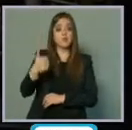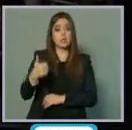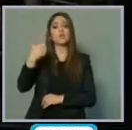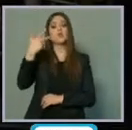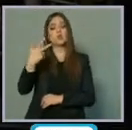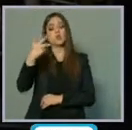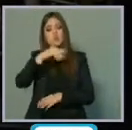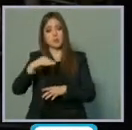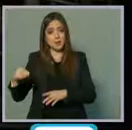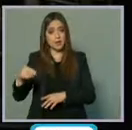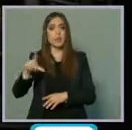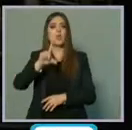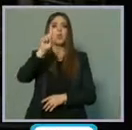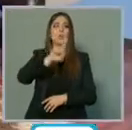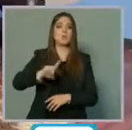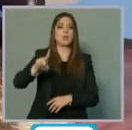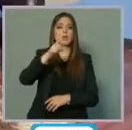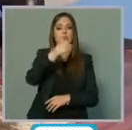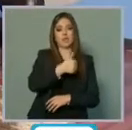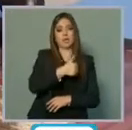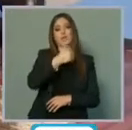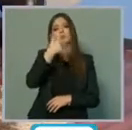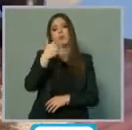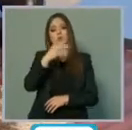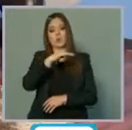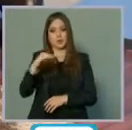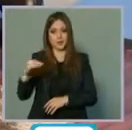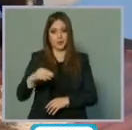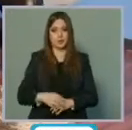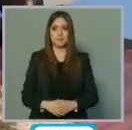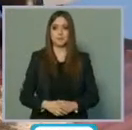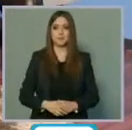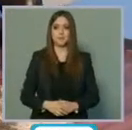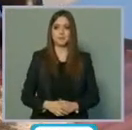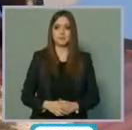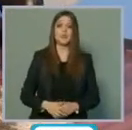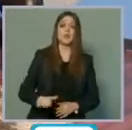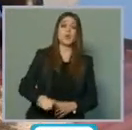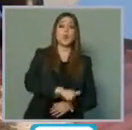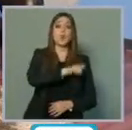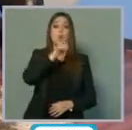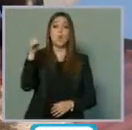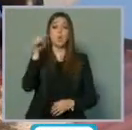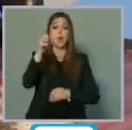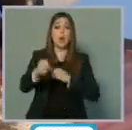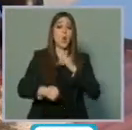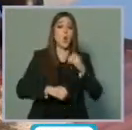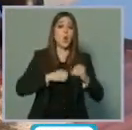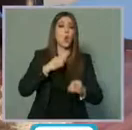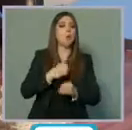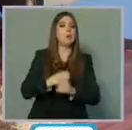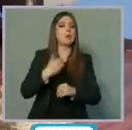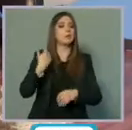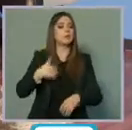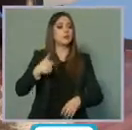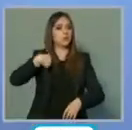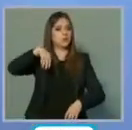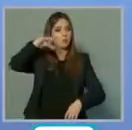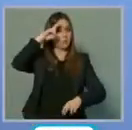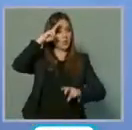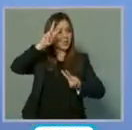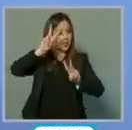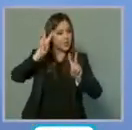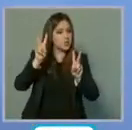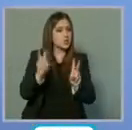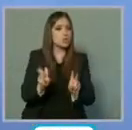las 5 y a las 7:30. Hay que lanzarse. Hay Y nos que traes lanzarse. otra que ya por el título, híjole, sí, creo que es un poco compleja, pero tú